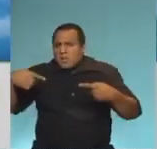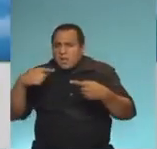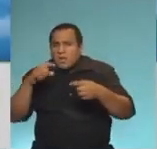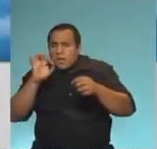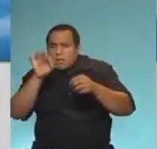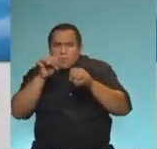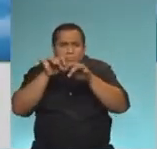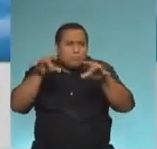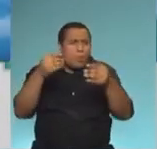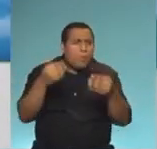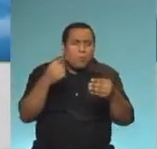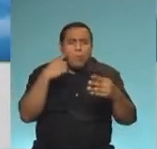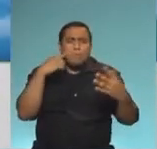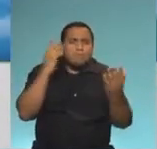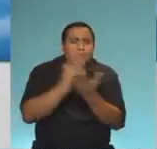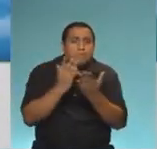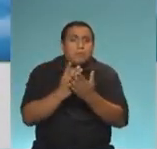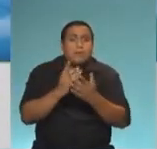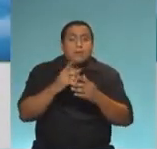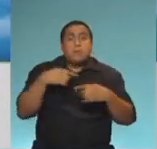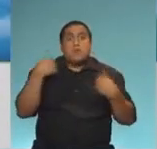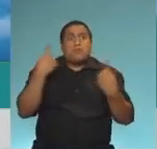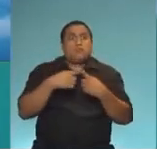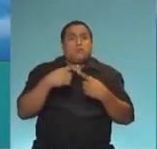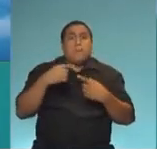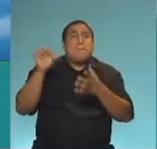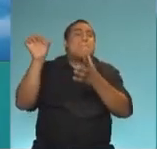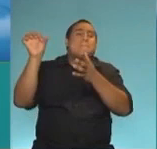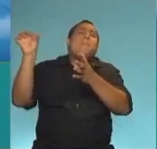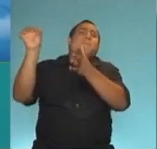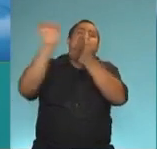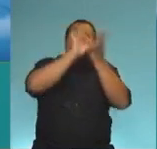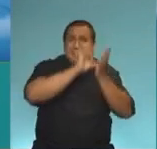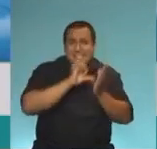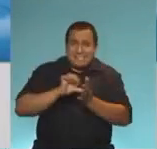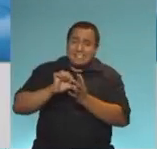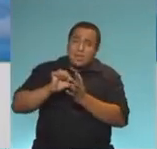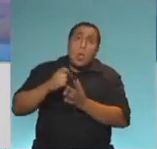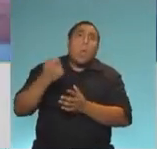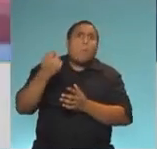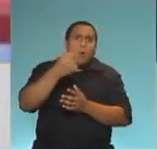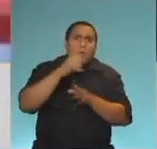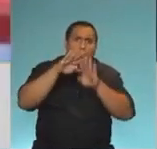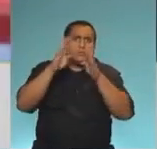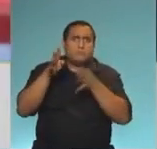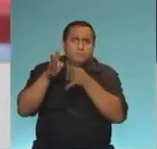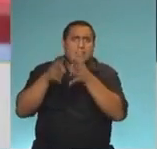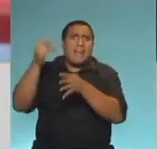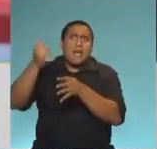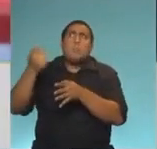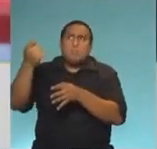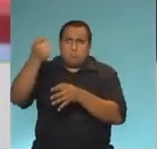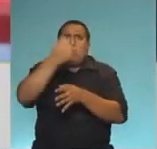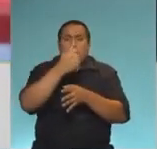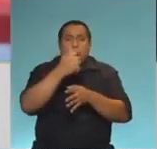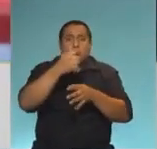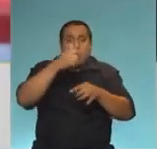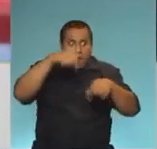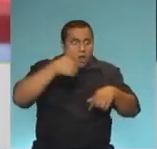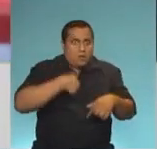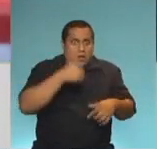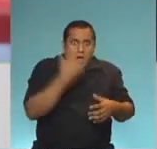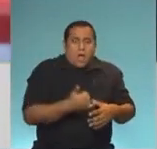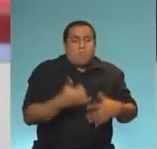incorporación, esta maquinaria que somos de los pocos países en el mundo que la tienen, por lo que hemos entendido, nos va a permitir hacerlo en tiempo récord.